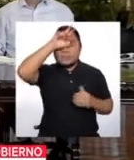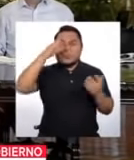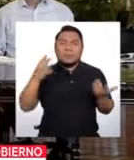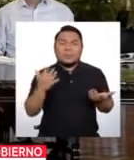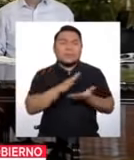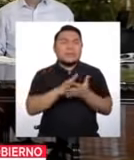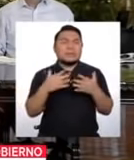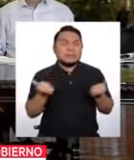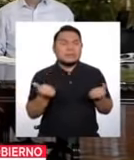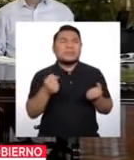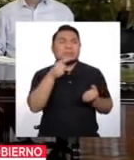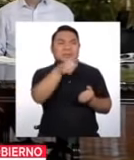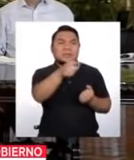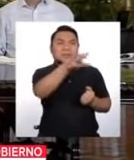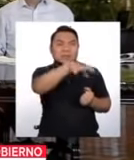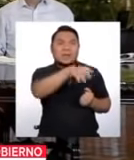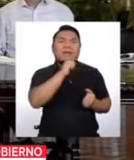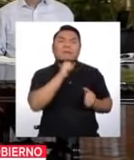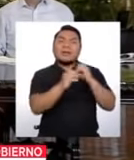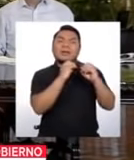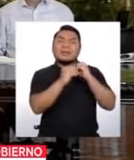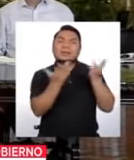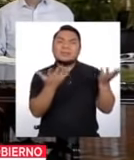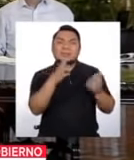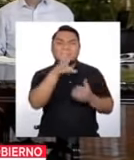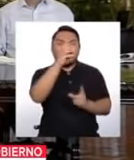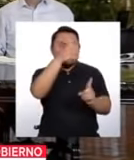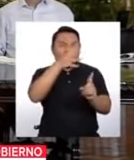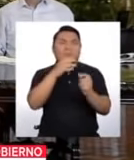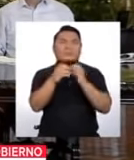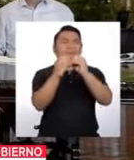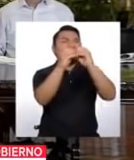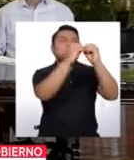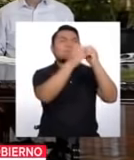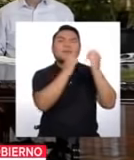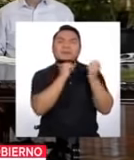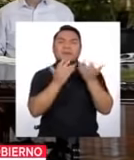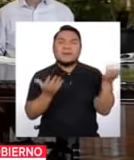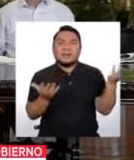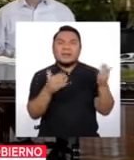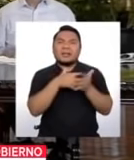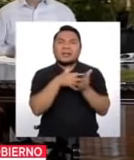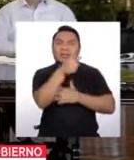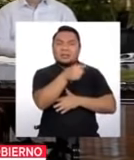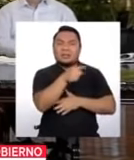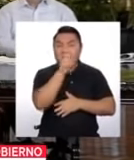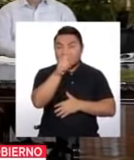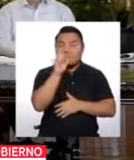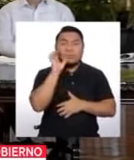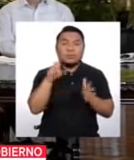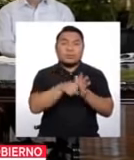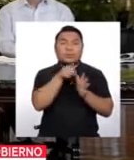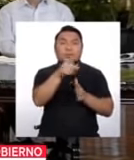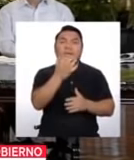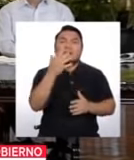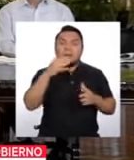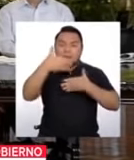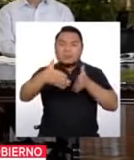está funcionando aún sin resolverse 50 observaciones. Una de ellas es que no cuenta con una planta de